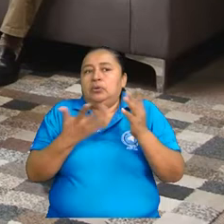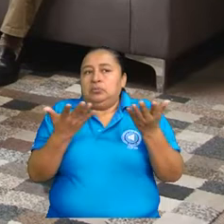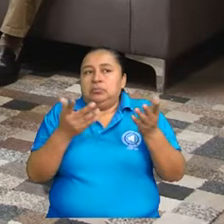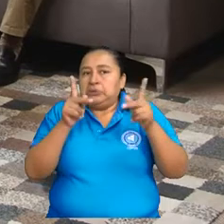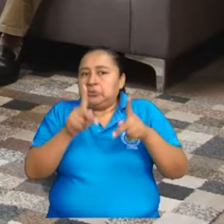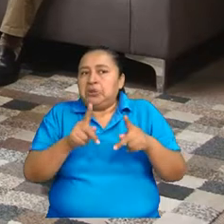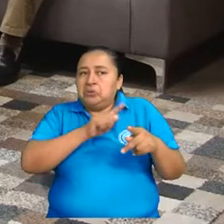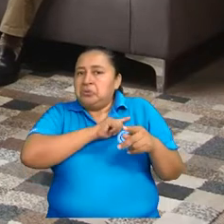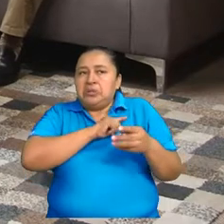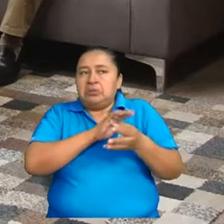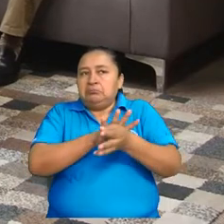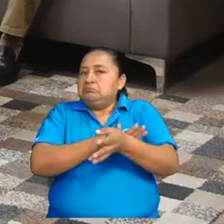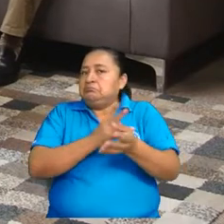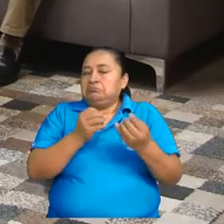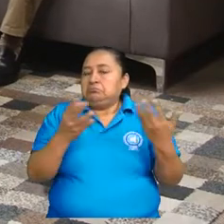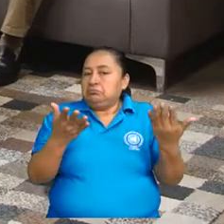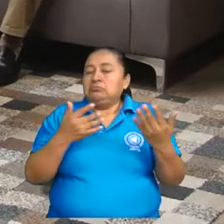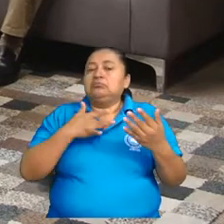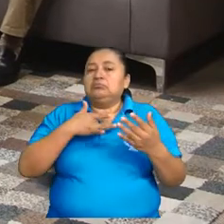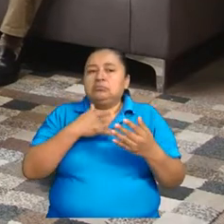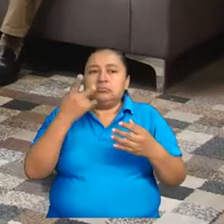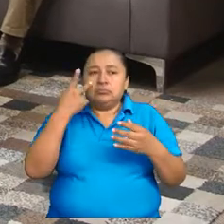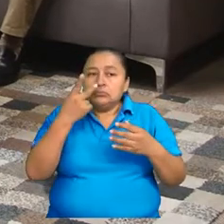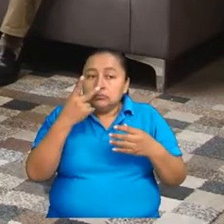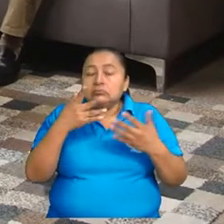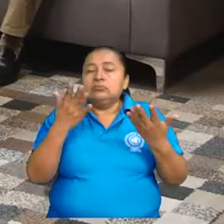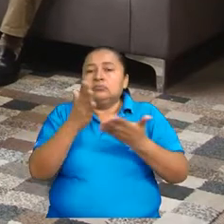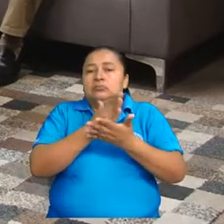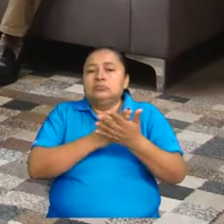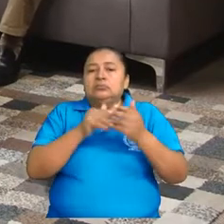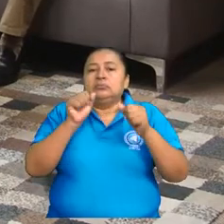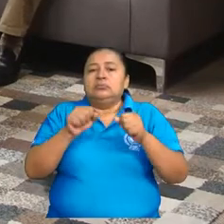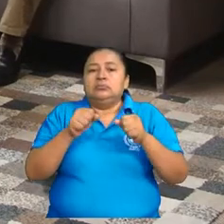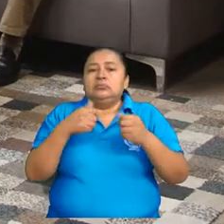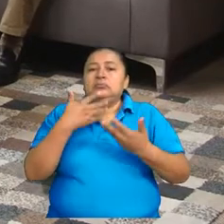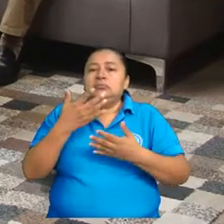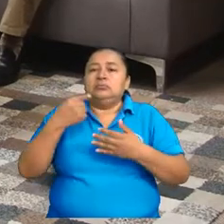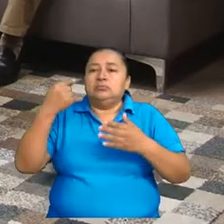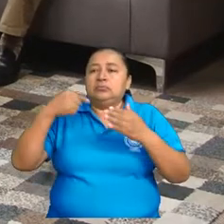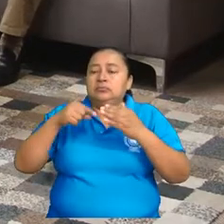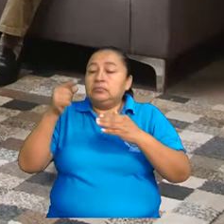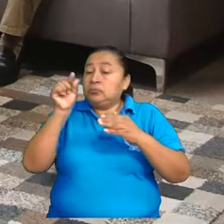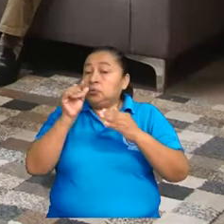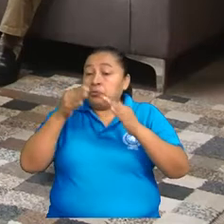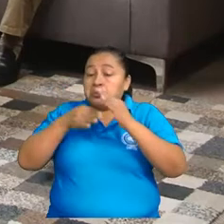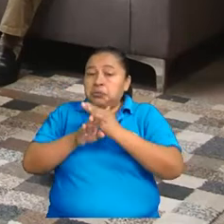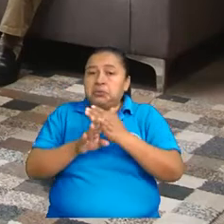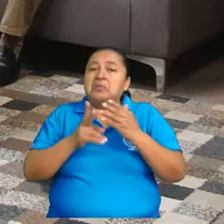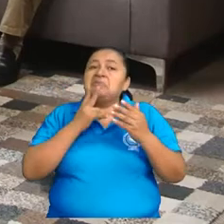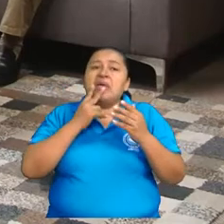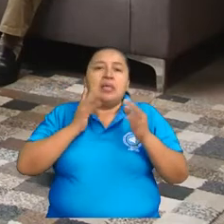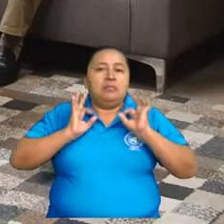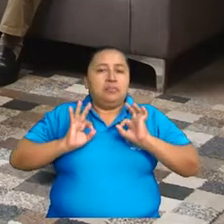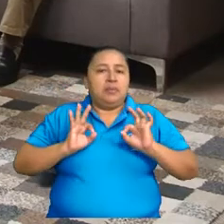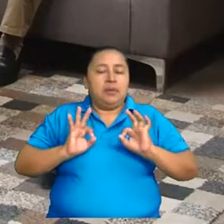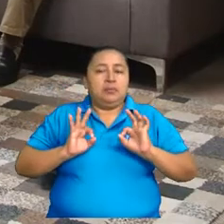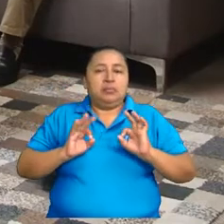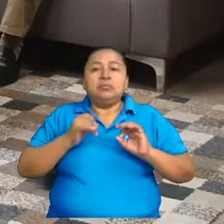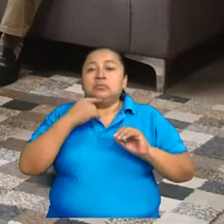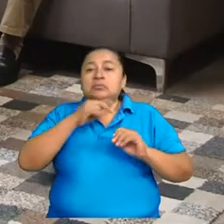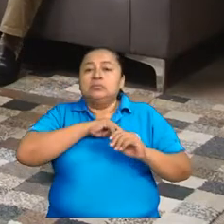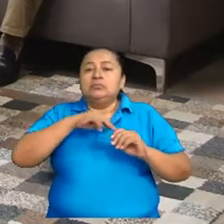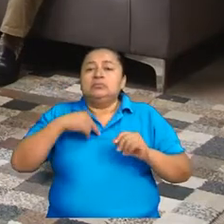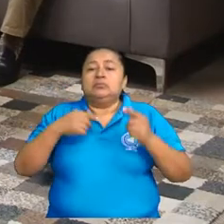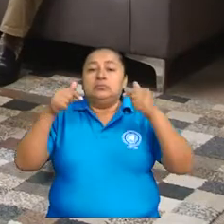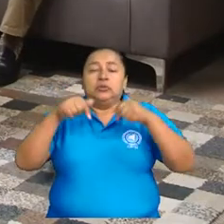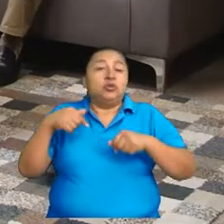síntomas. Claro. Entonces necesitamos detectarlo también, porque pudo haber pasado por el punto de entrada sin ningún síntoma. Por eso es que nosotros